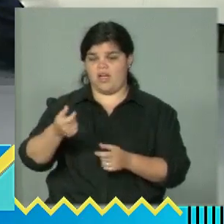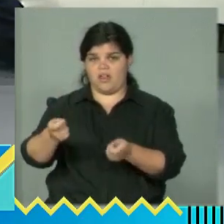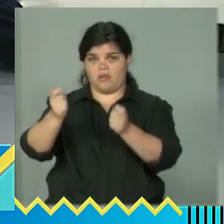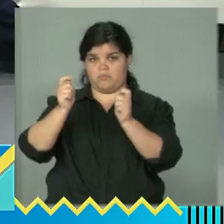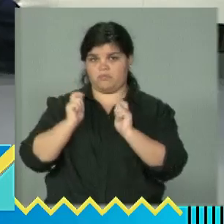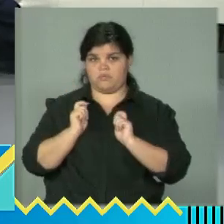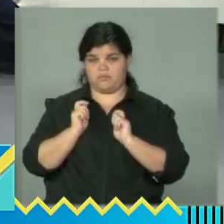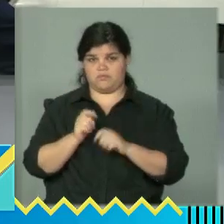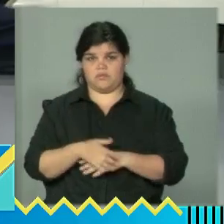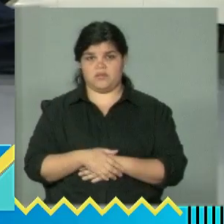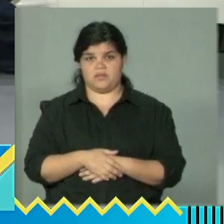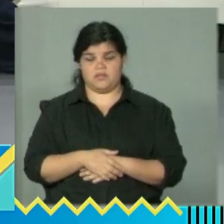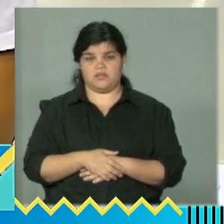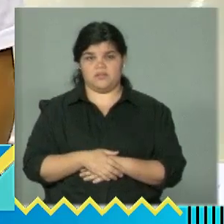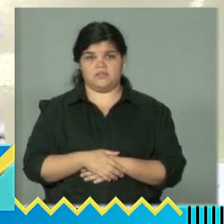así.